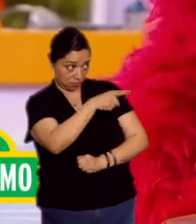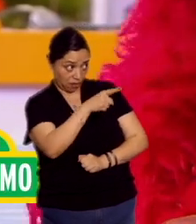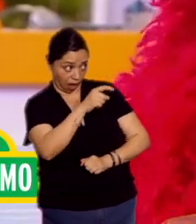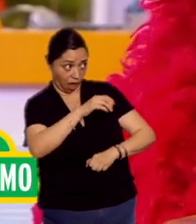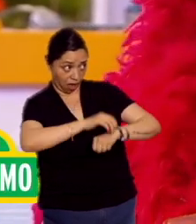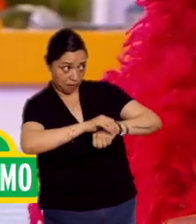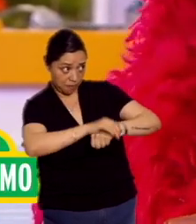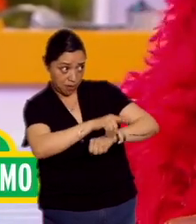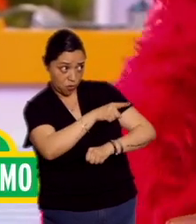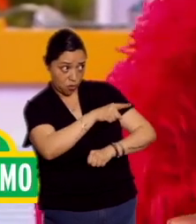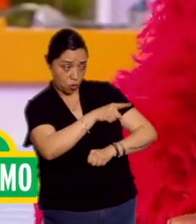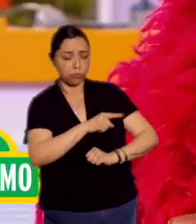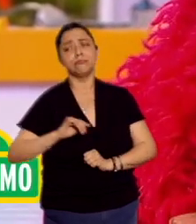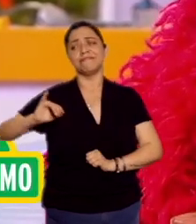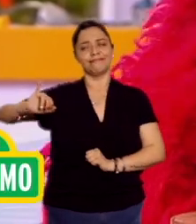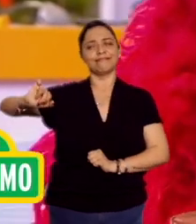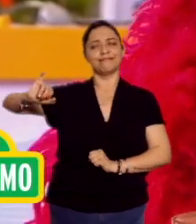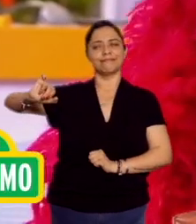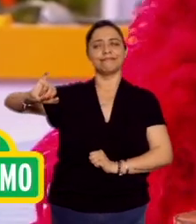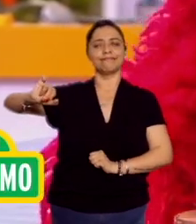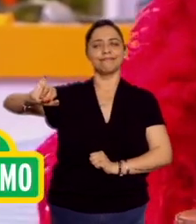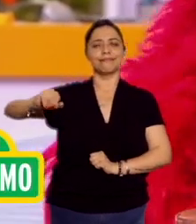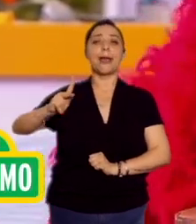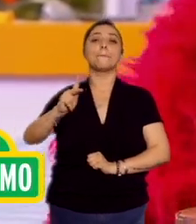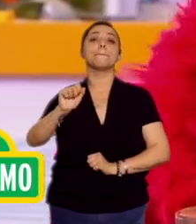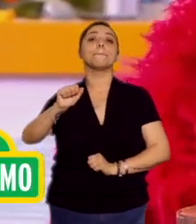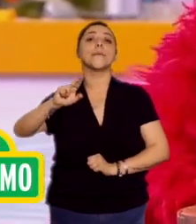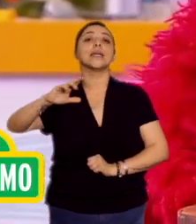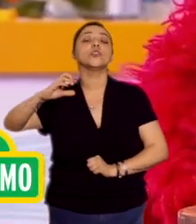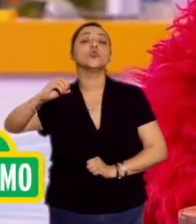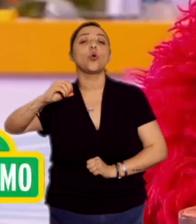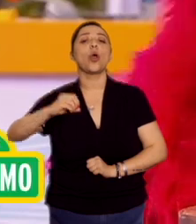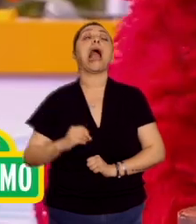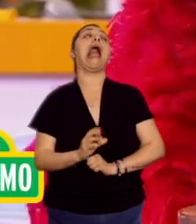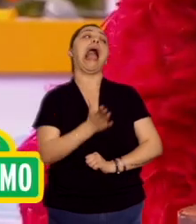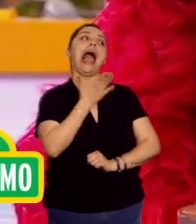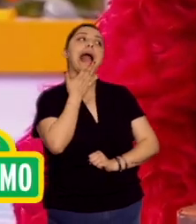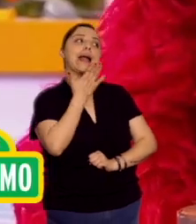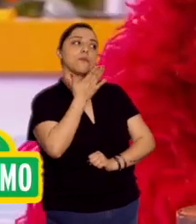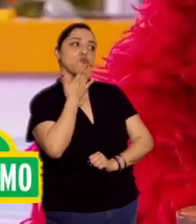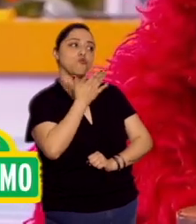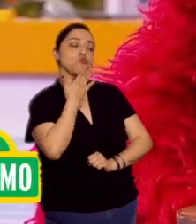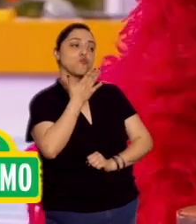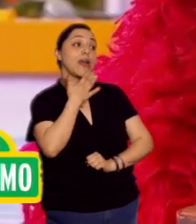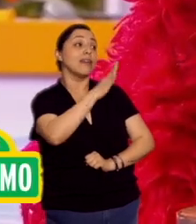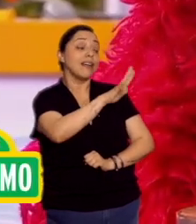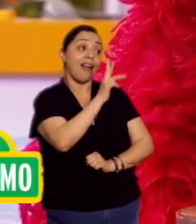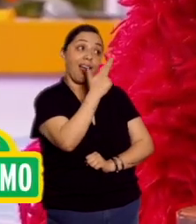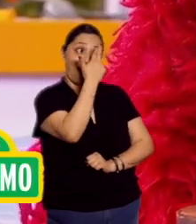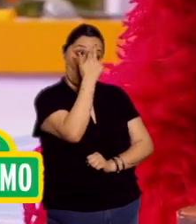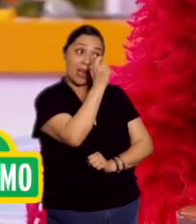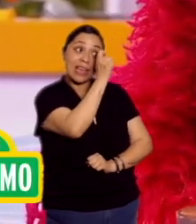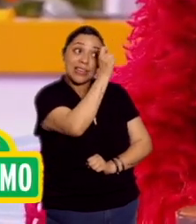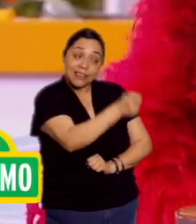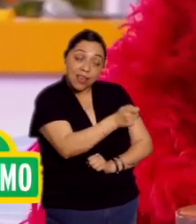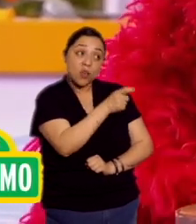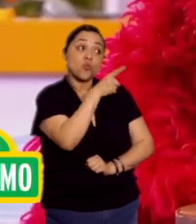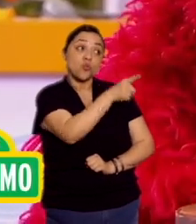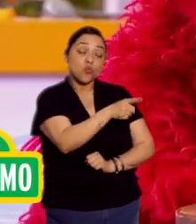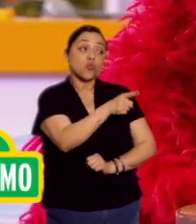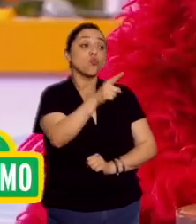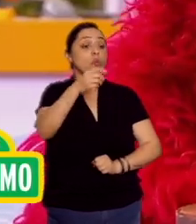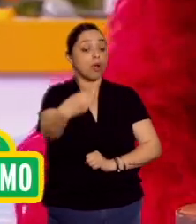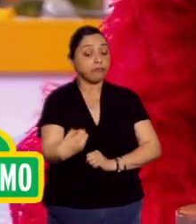amigo? Sí, es Pancho. ¡Ah, muy bien! Porque recuerda que solo debes